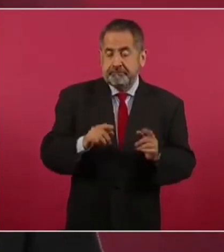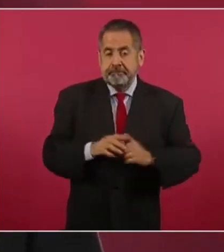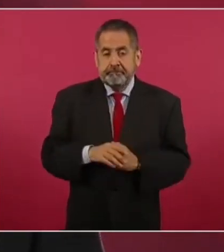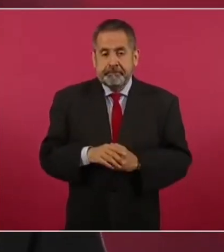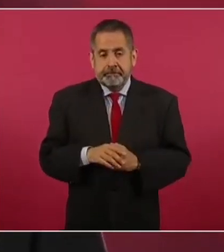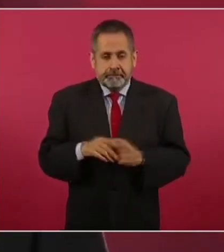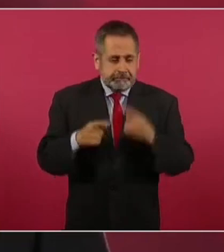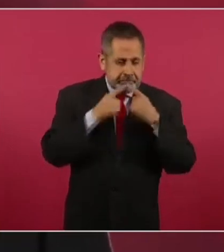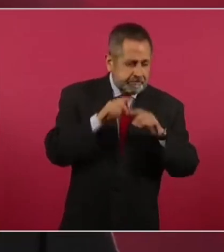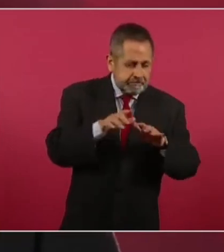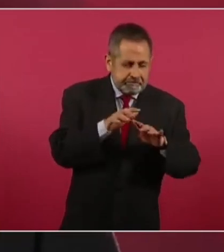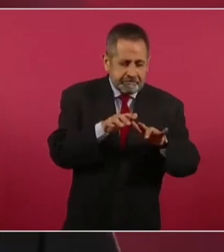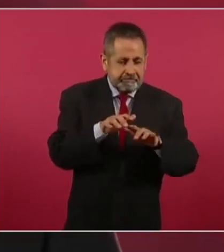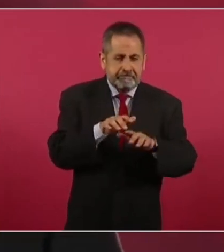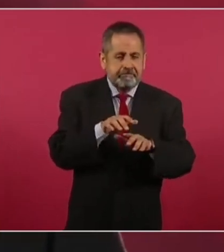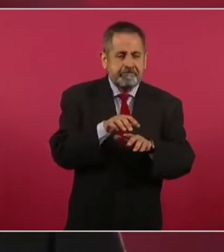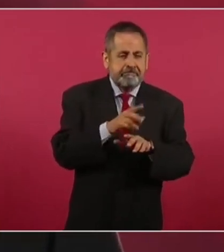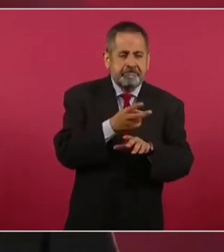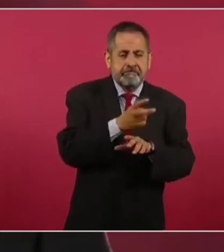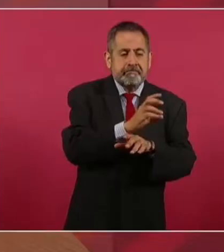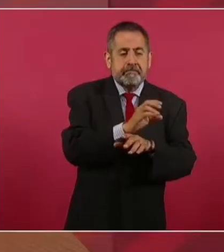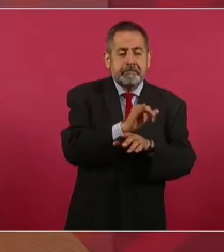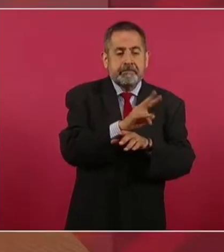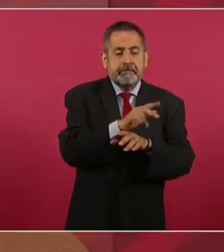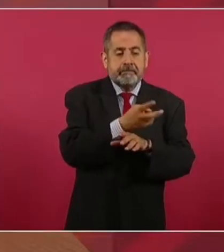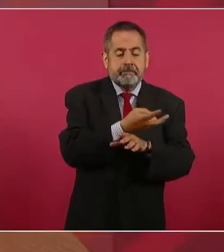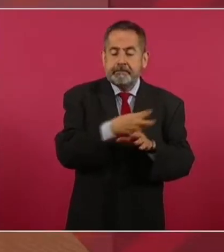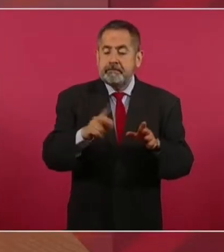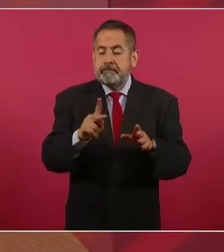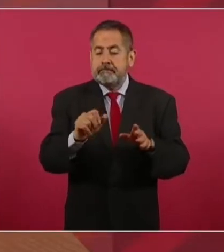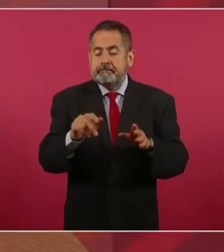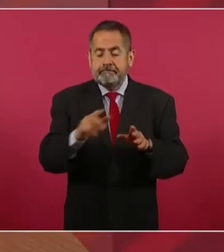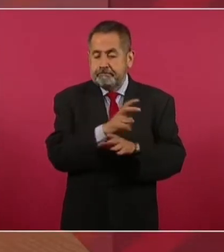hizo una operación así de convertir un asunto civil en penal